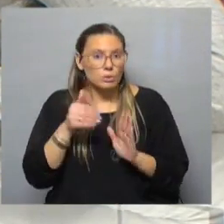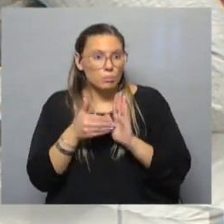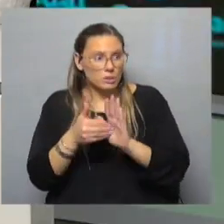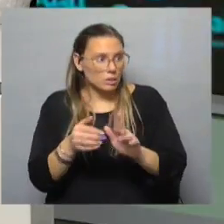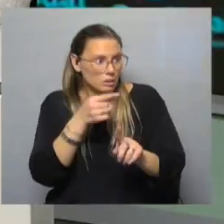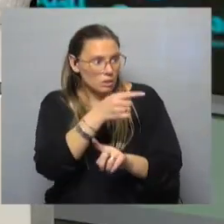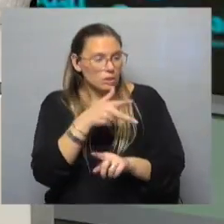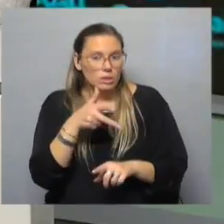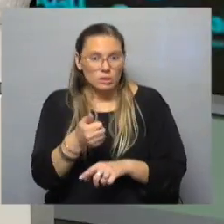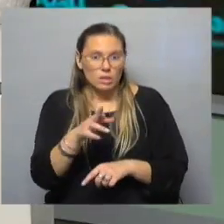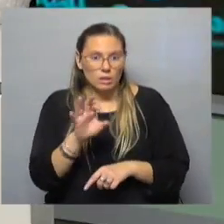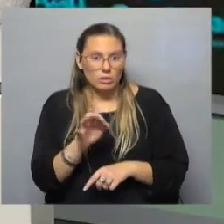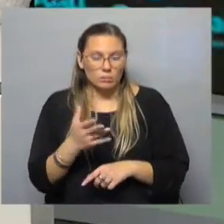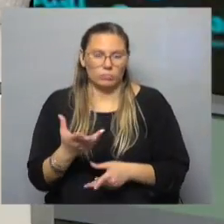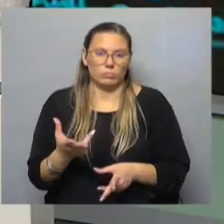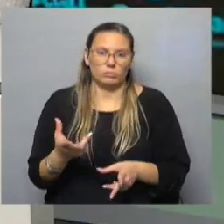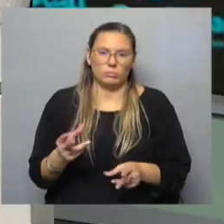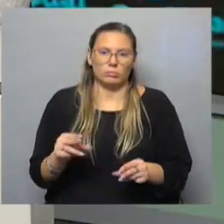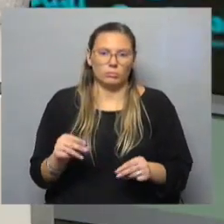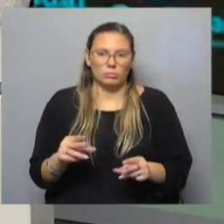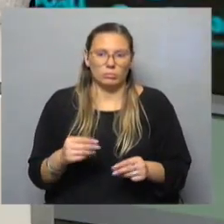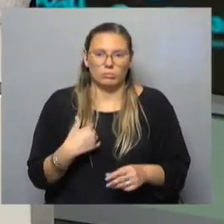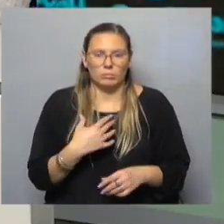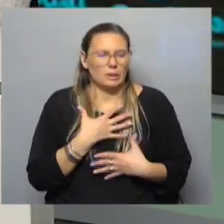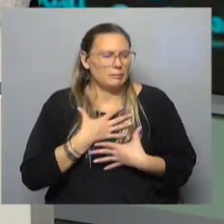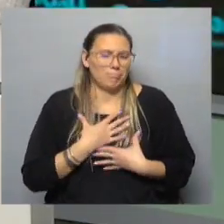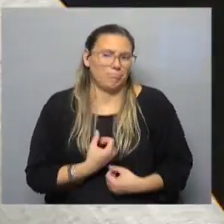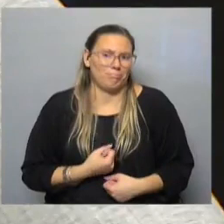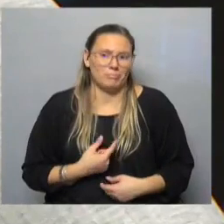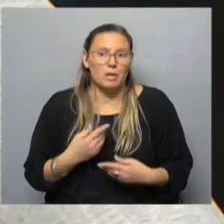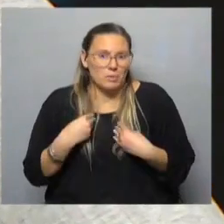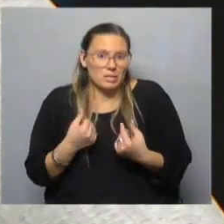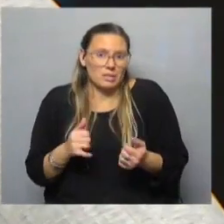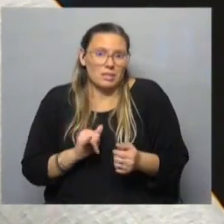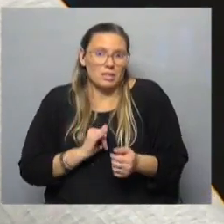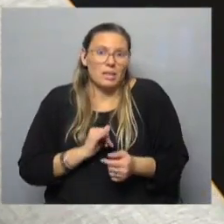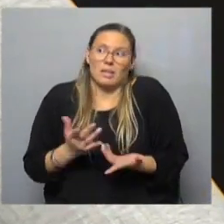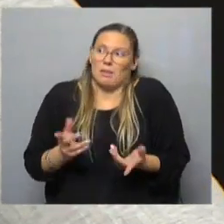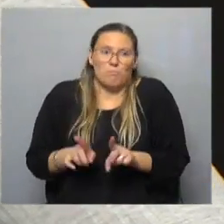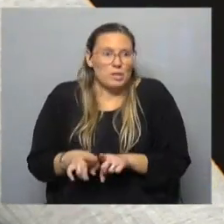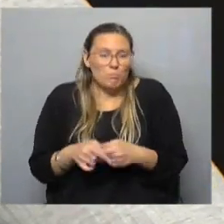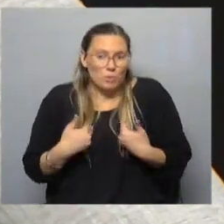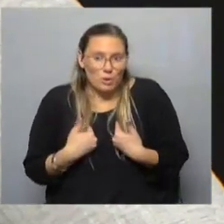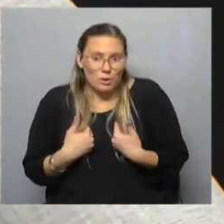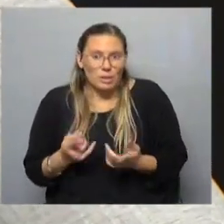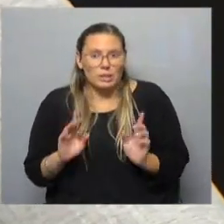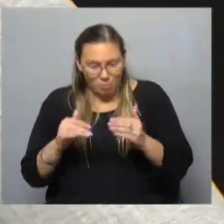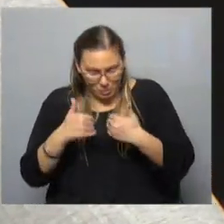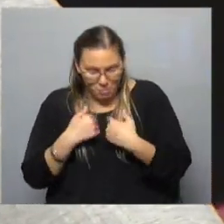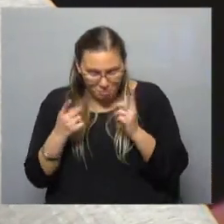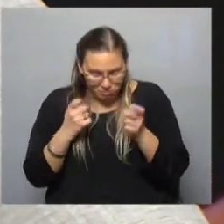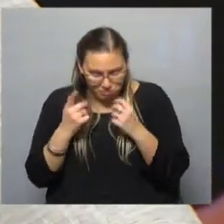proyecto de Charo y tal, quedé totalmente conmovida. Y aparte me sentí muy identificada con muchas cosas y como interpelada